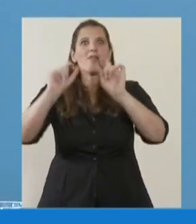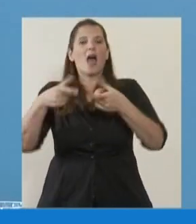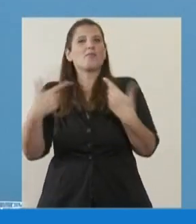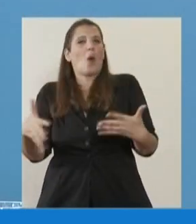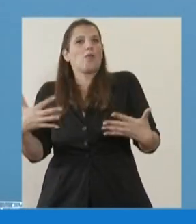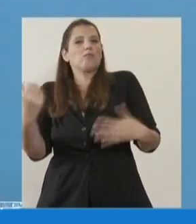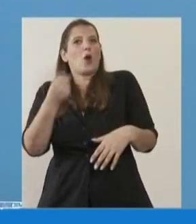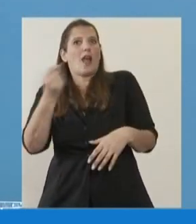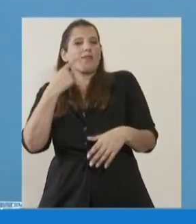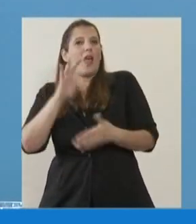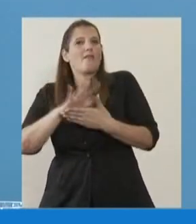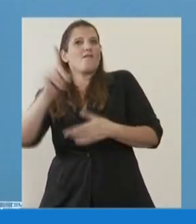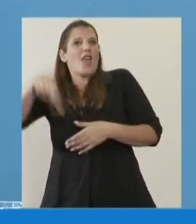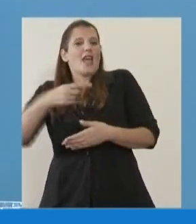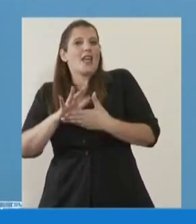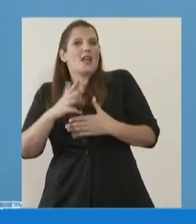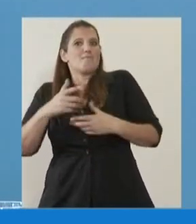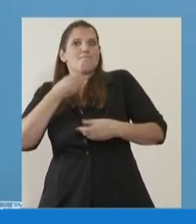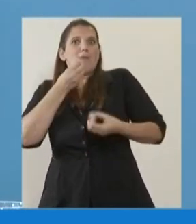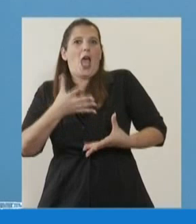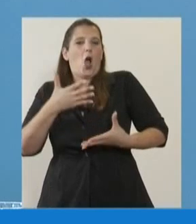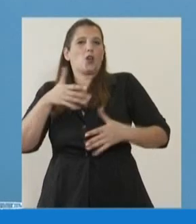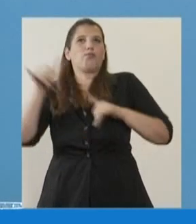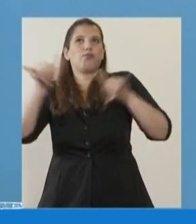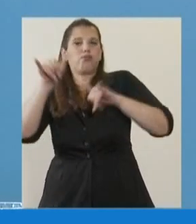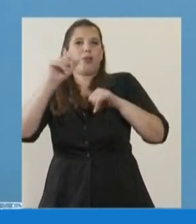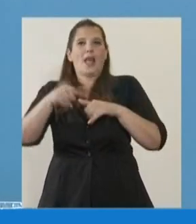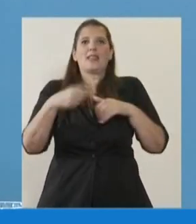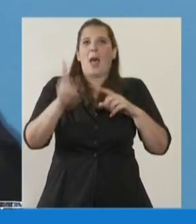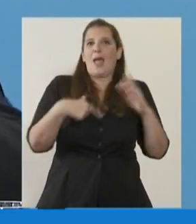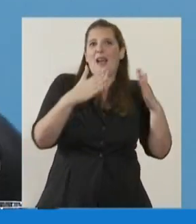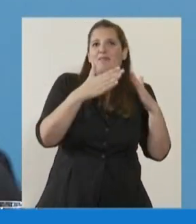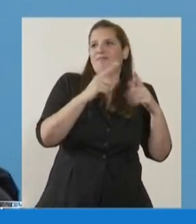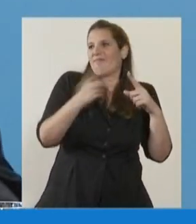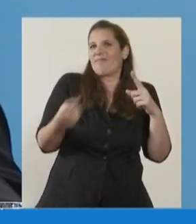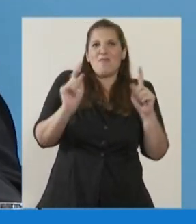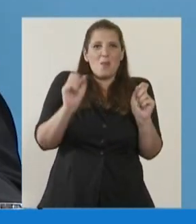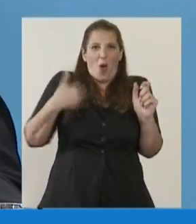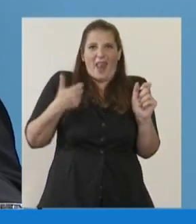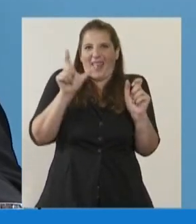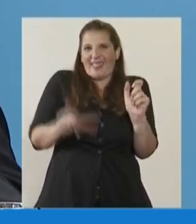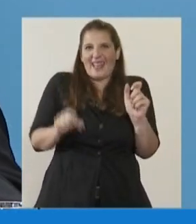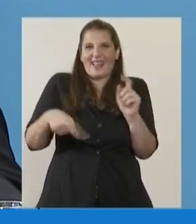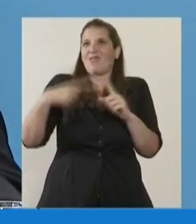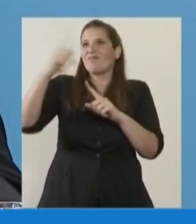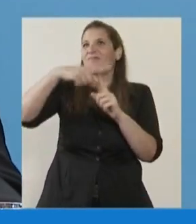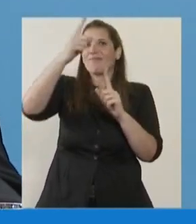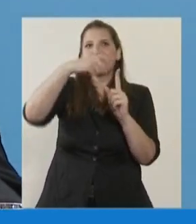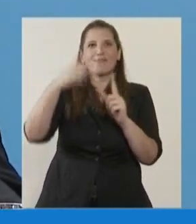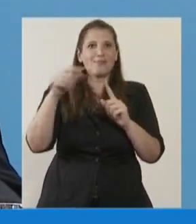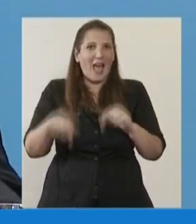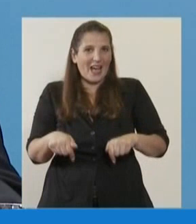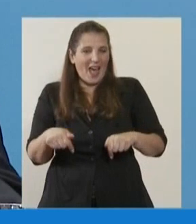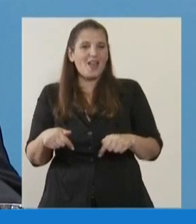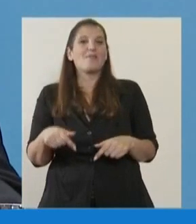que va a ser muy competitivo, que fortalece mucho lo que es el tráfico doméstico y la oferta de vuelos domésticos de la compañía.